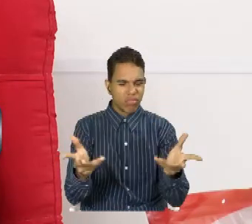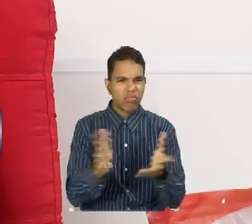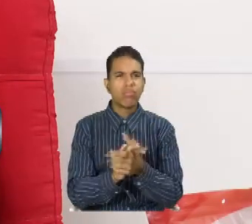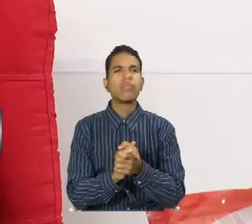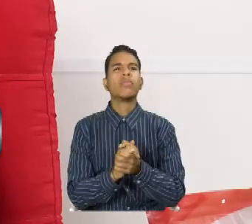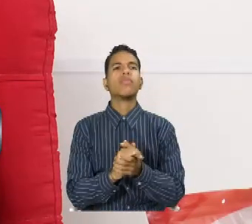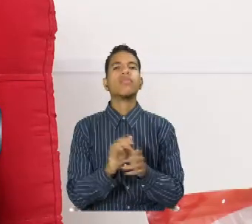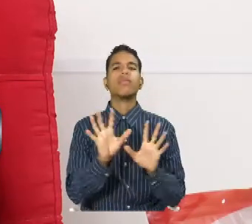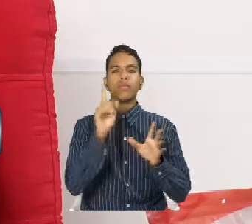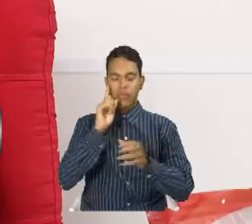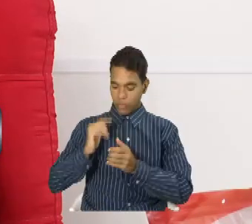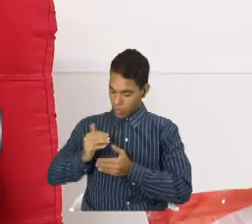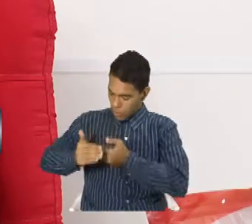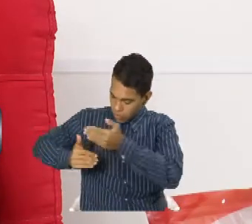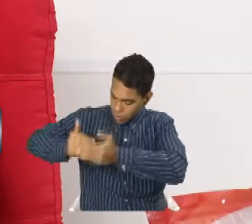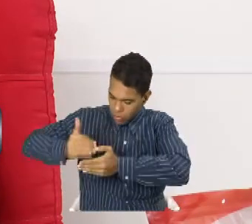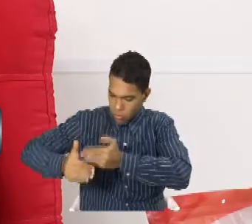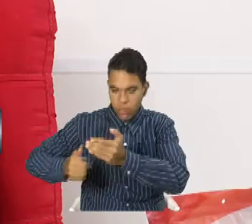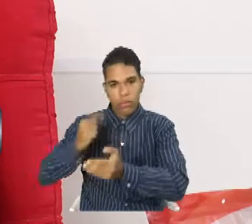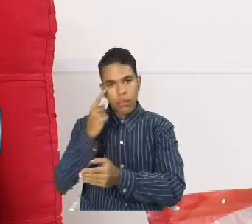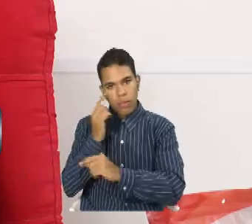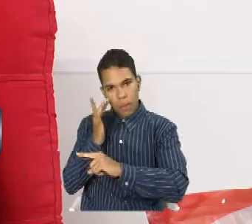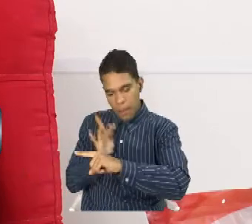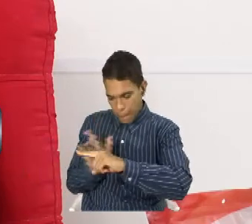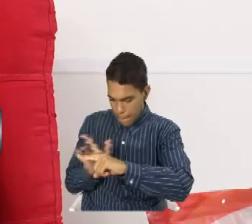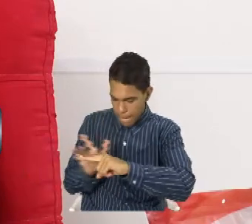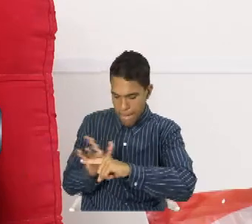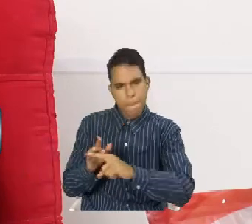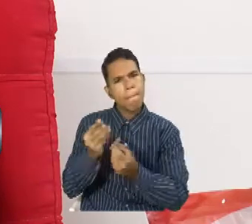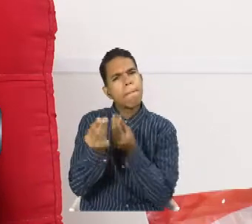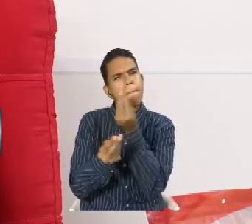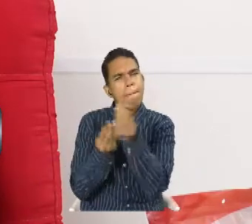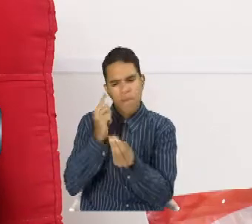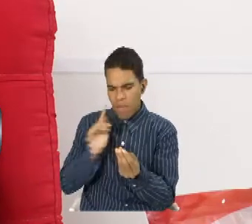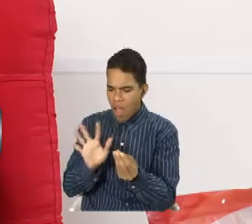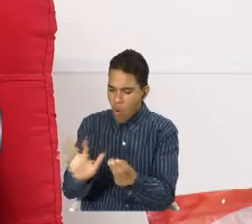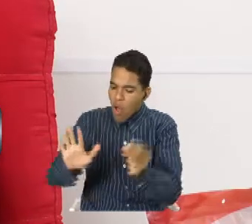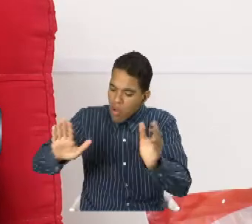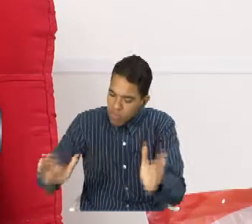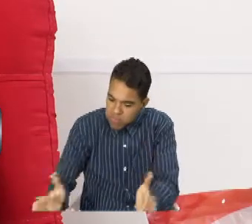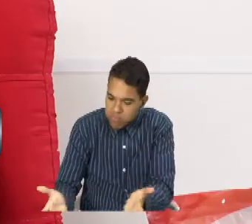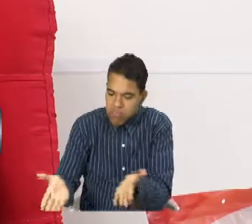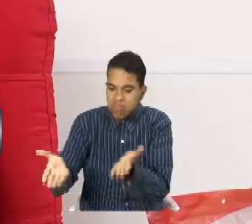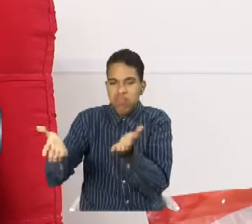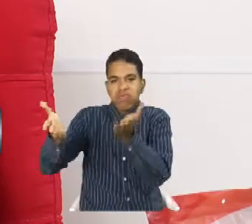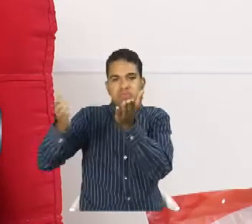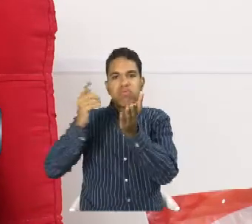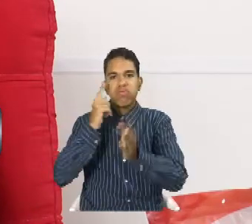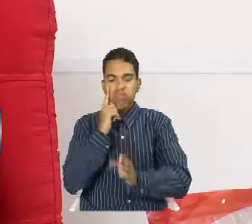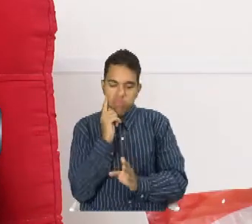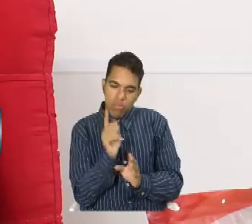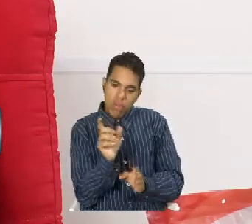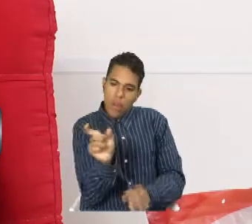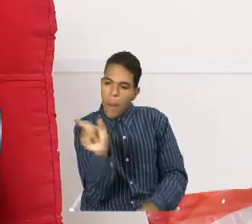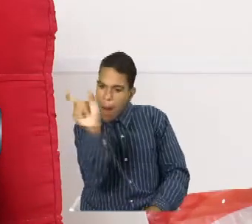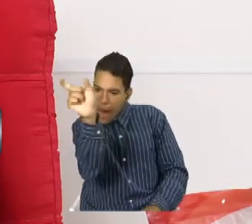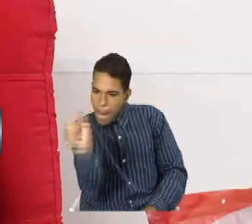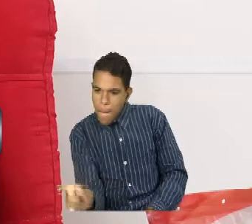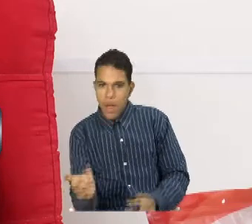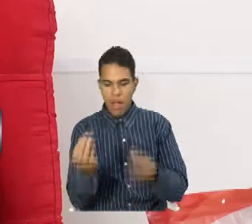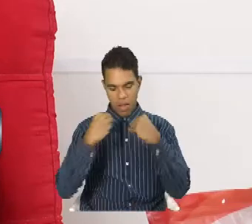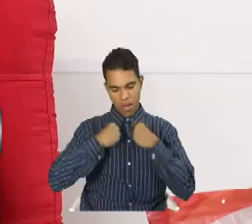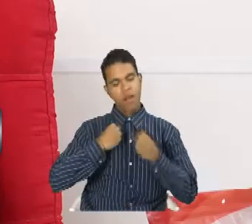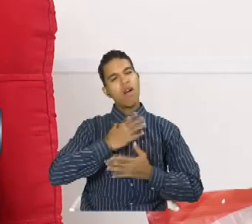de procedimiento que se realiza para mejorar al paciente, para que se sienta un alivio, para que se mejore